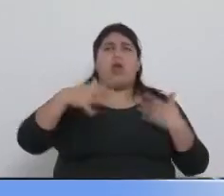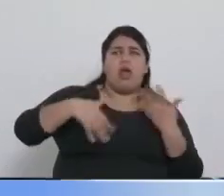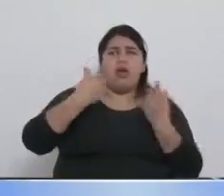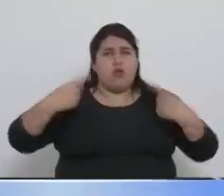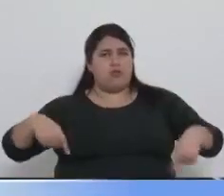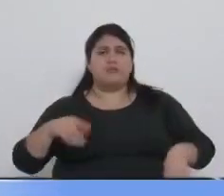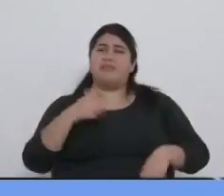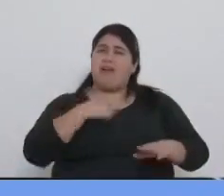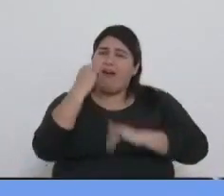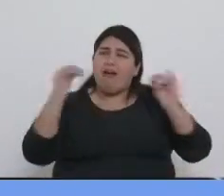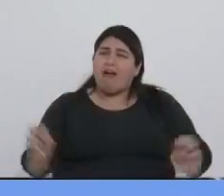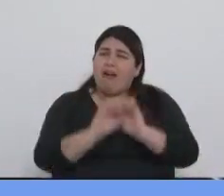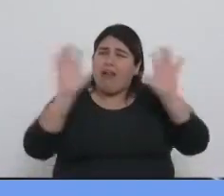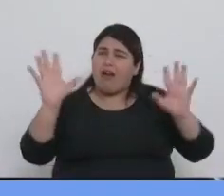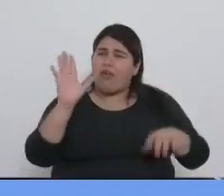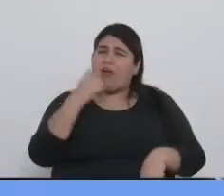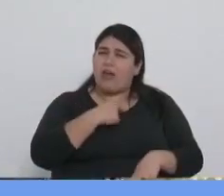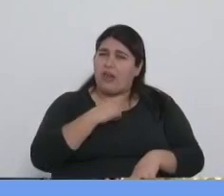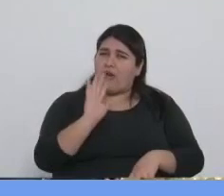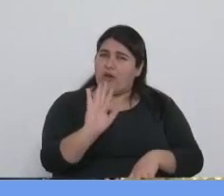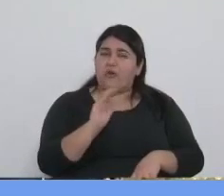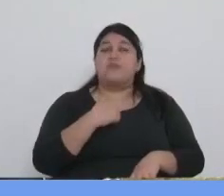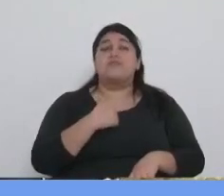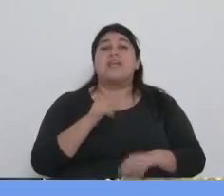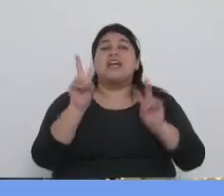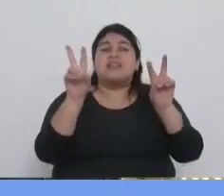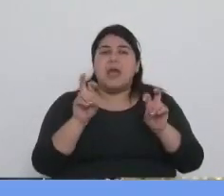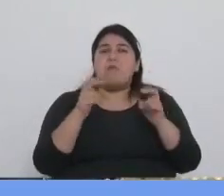claro esto, ¿eh? Que quede claro. Ahora, las cuestiones, las